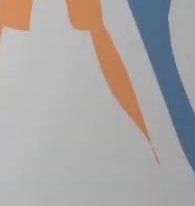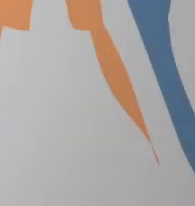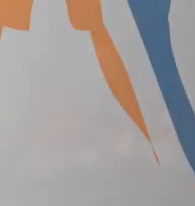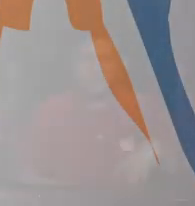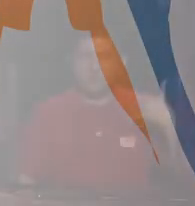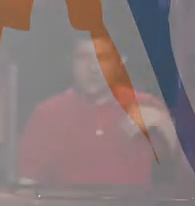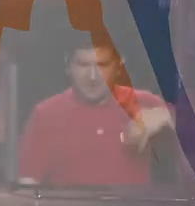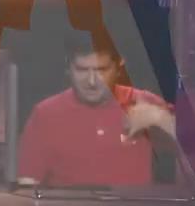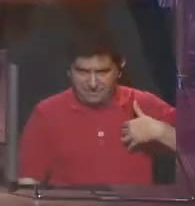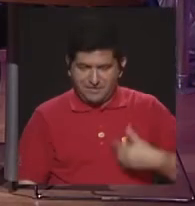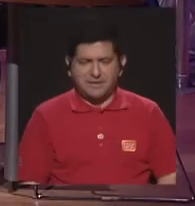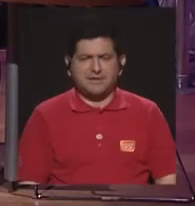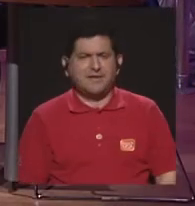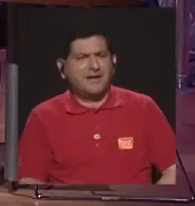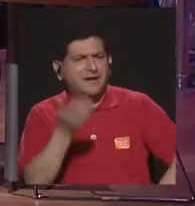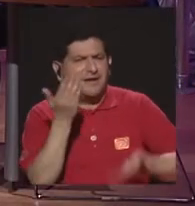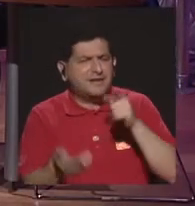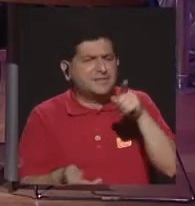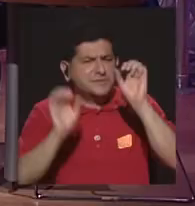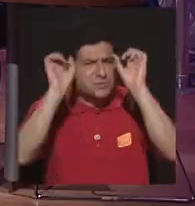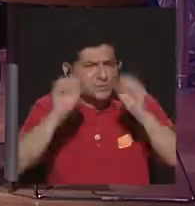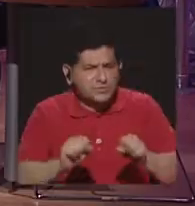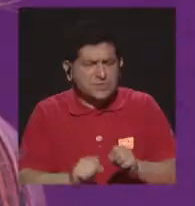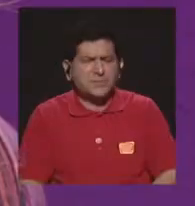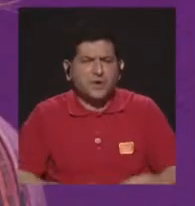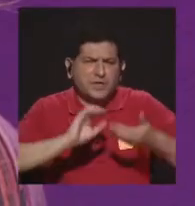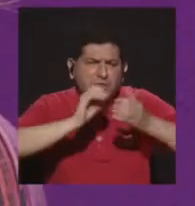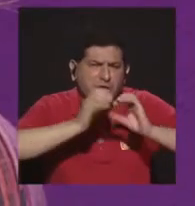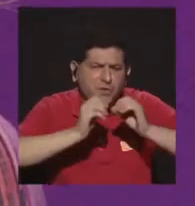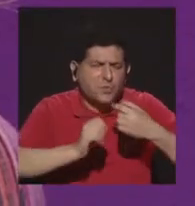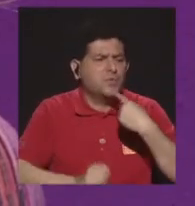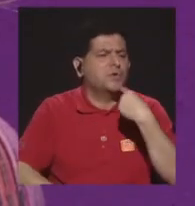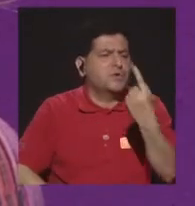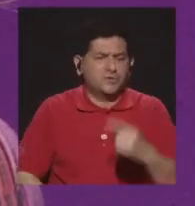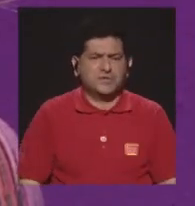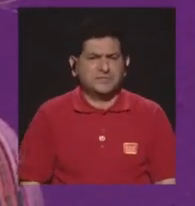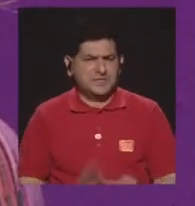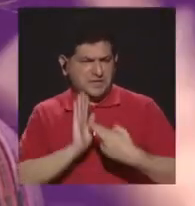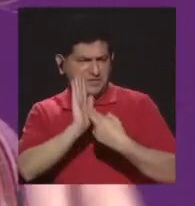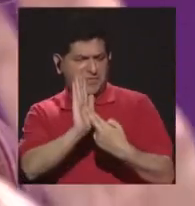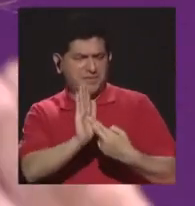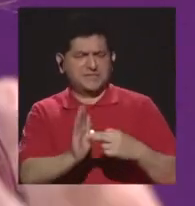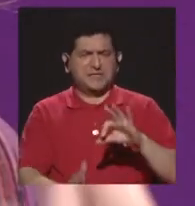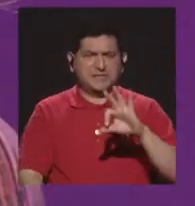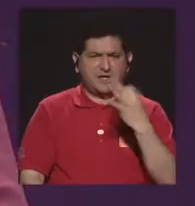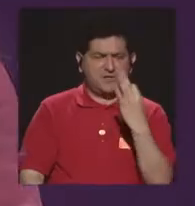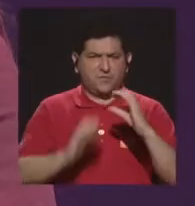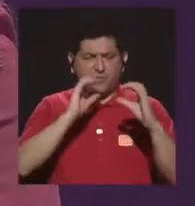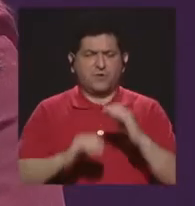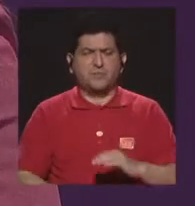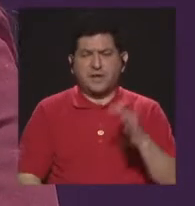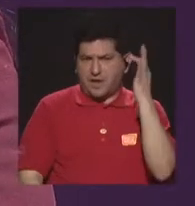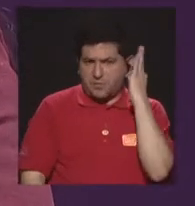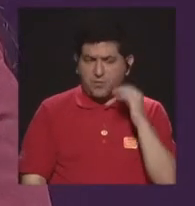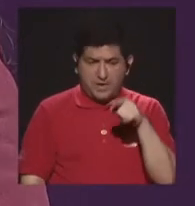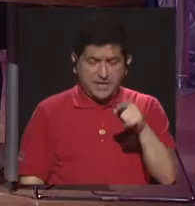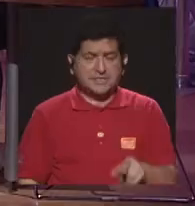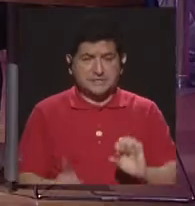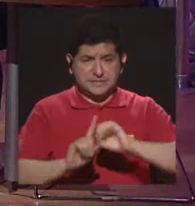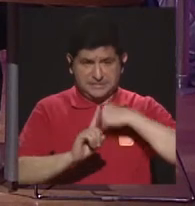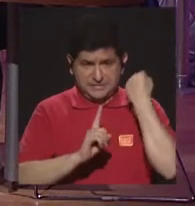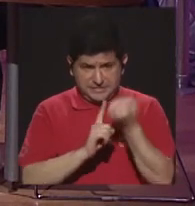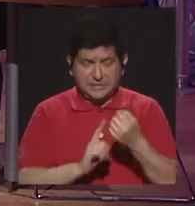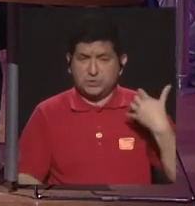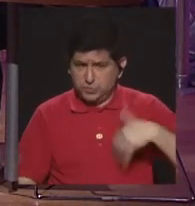Tal vez, Sandra, si nos podés dar algunas cifras de cómo nos representan los medios en el capítulo Argentina. Sí,